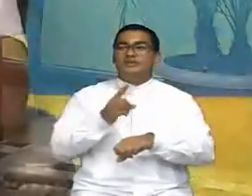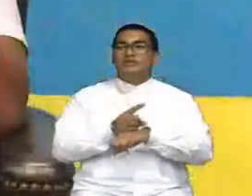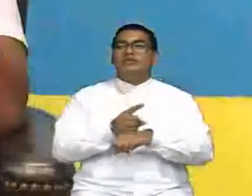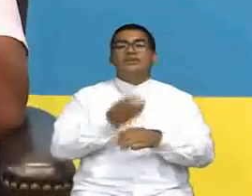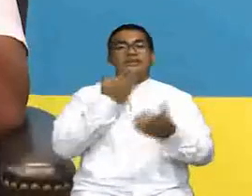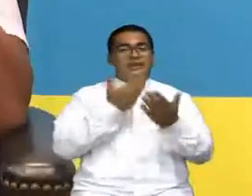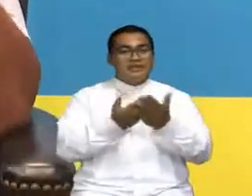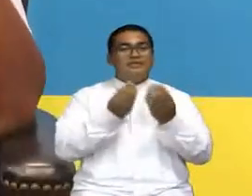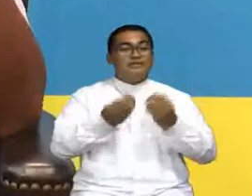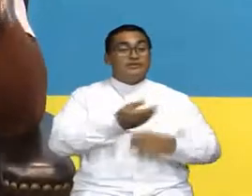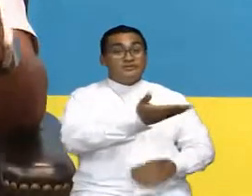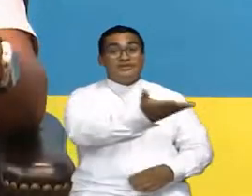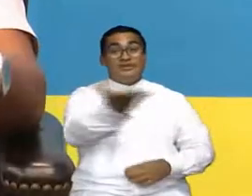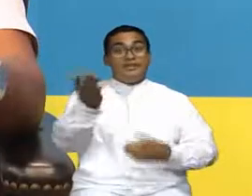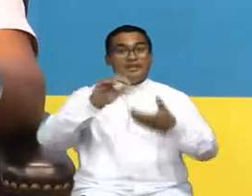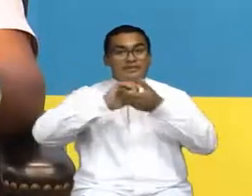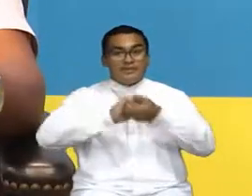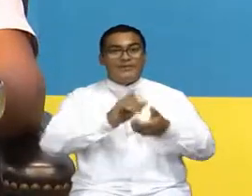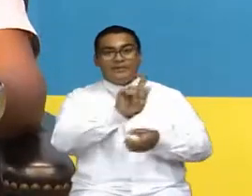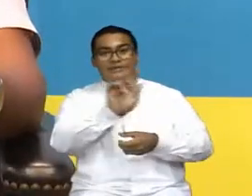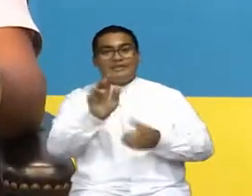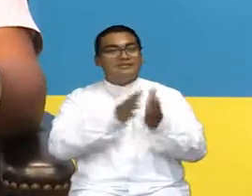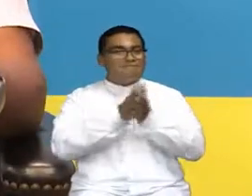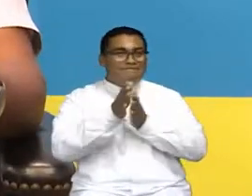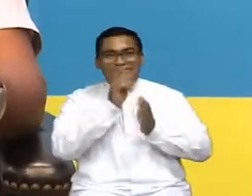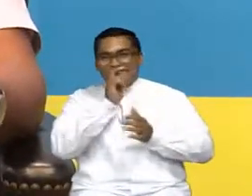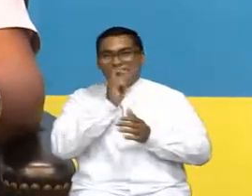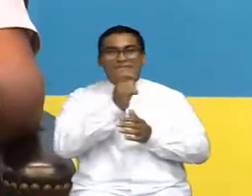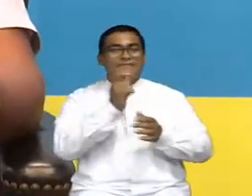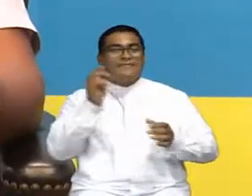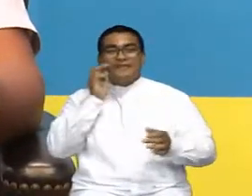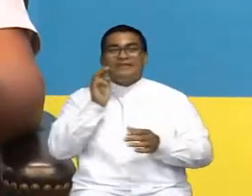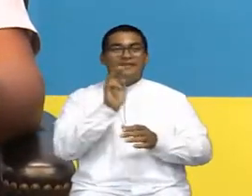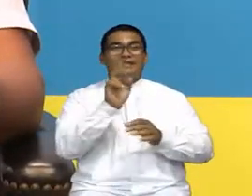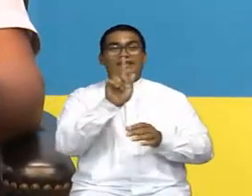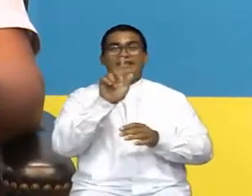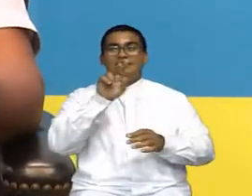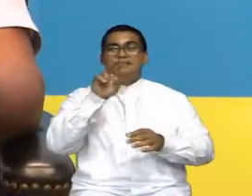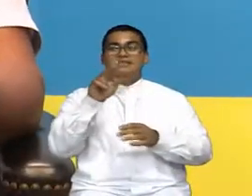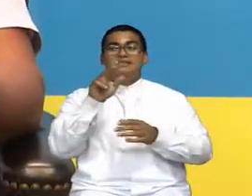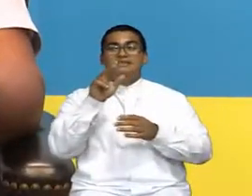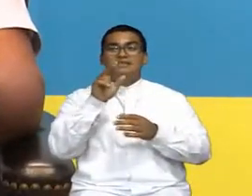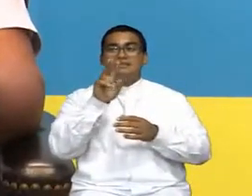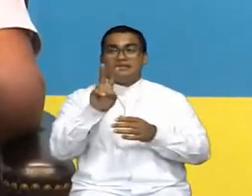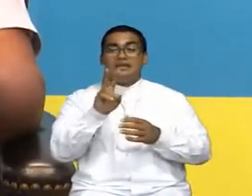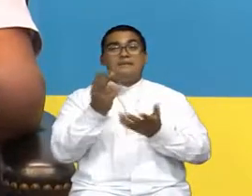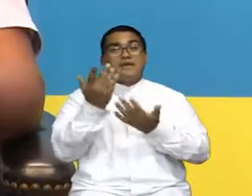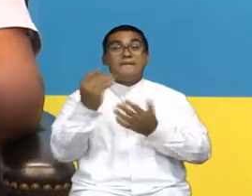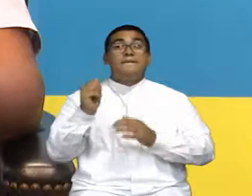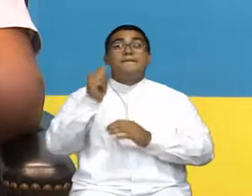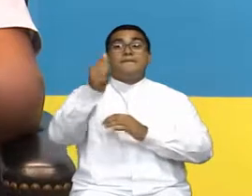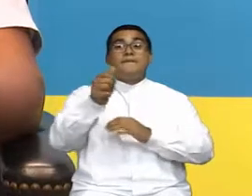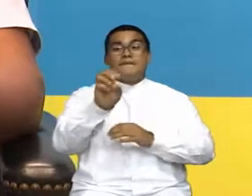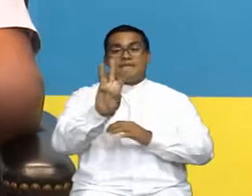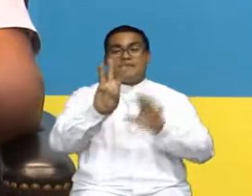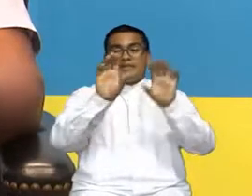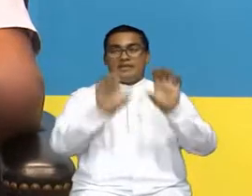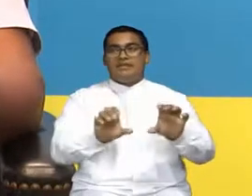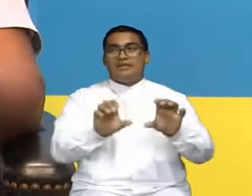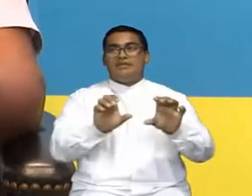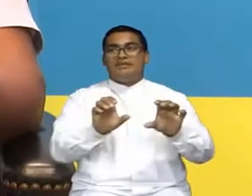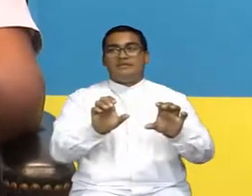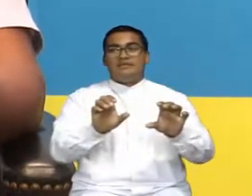también a usted, amigo televidente, por su fiel sintonía. Le esperamos el día de mañana a esta misma hora, 3 de la tarde a 3 y